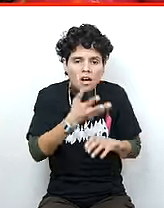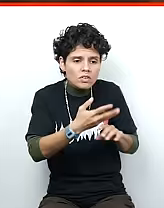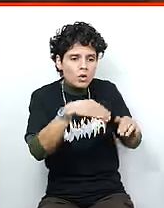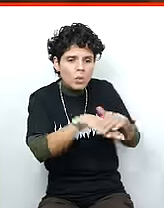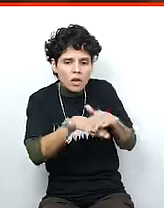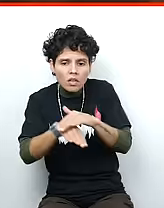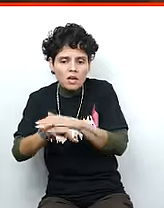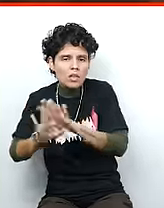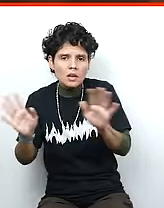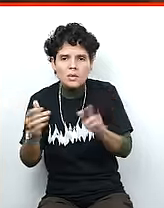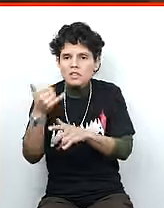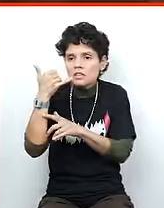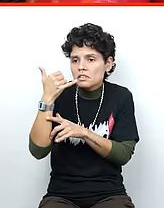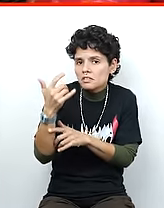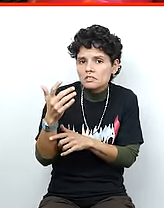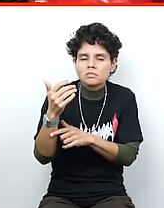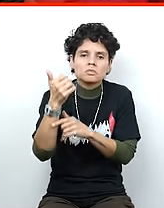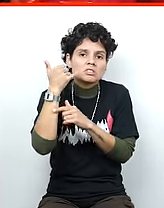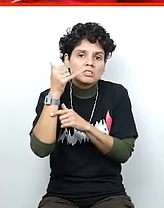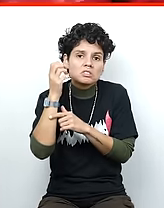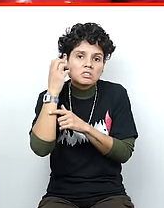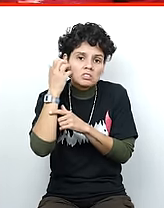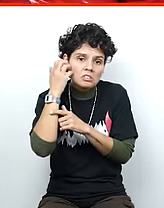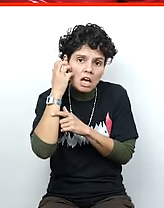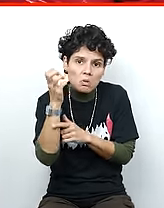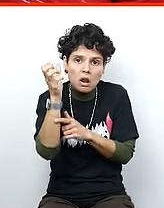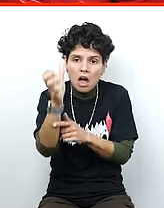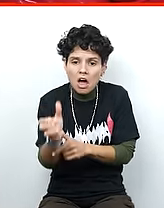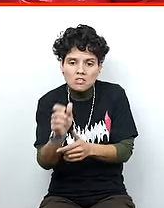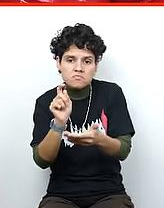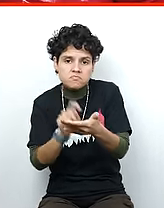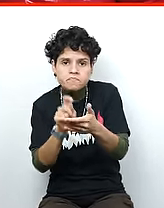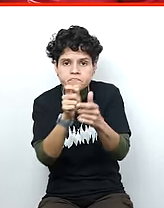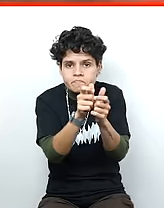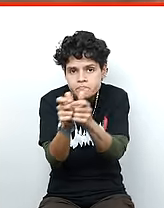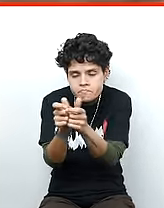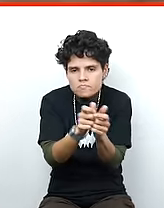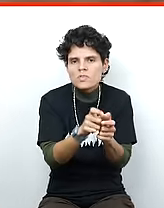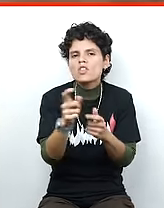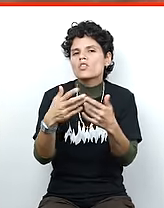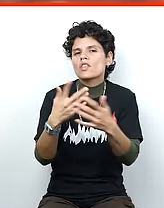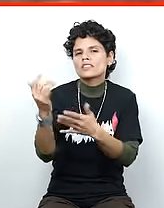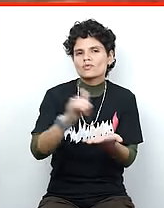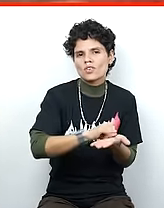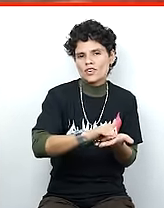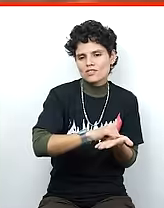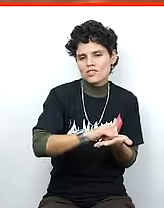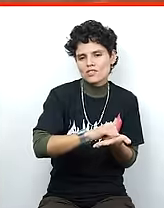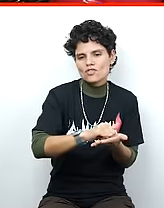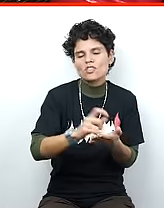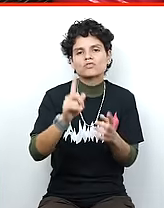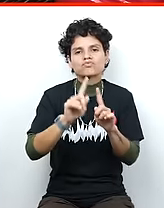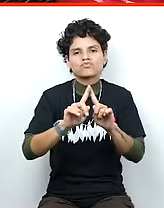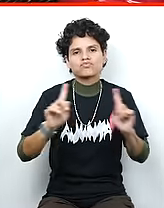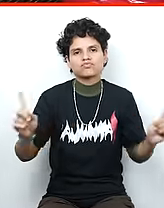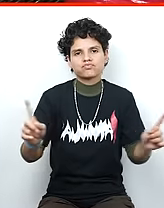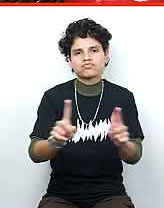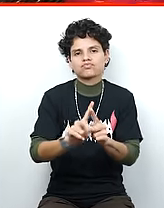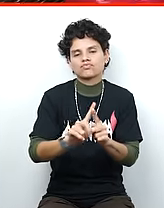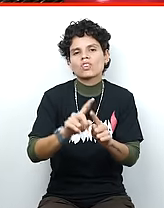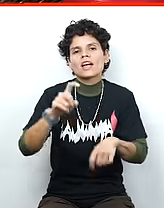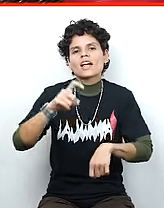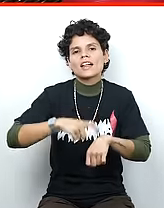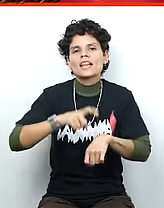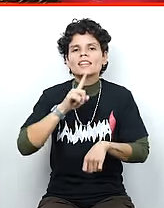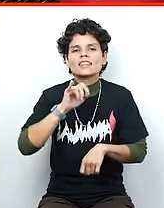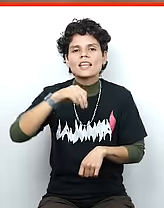Sí. Ahí su teléfono, papá. ¿Y tú estás? ¿Dónde estás ahí? ¿Cuáles locaciones? Ese es en Nueva York. Nueva York, lo grabé, ¿no? En Manhattan, en el Times Square, en las pantallas. Sí, pues,